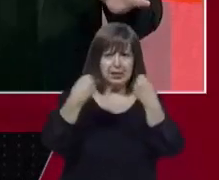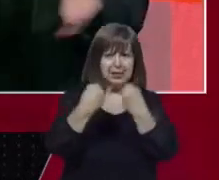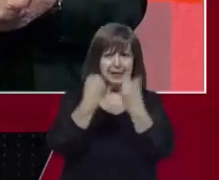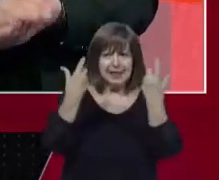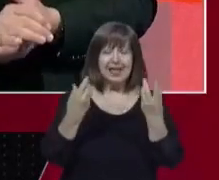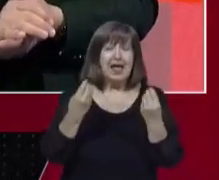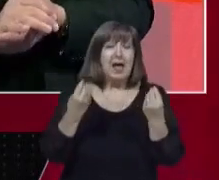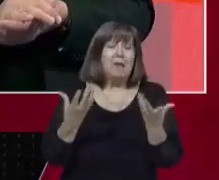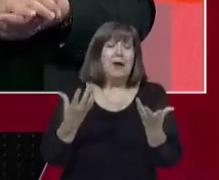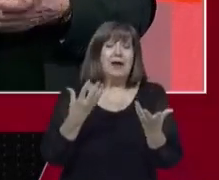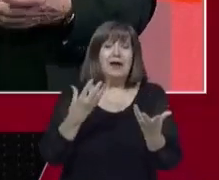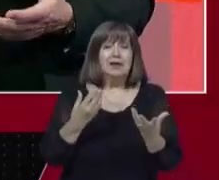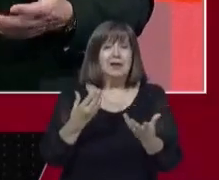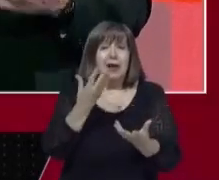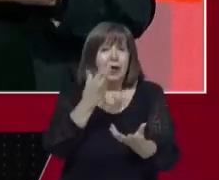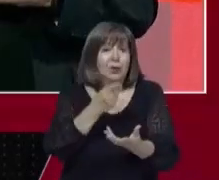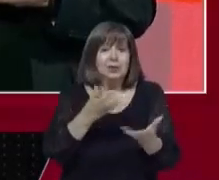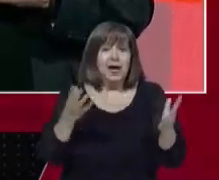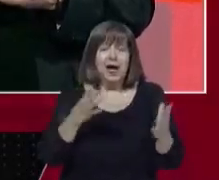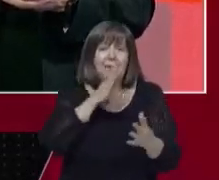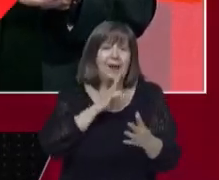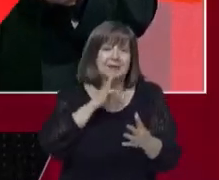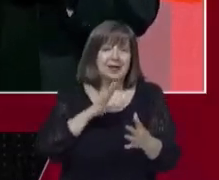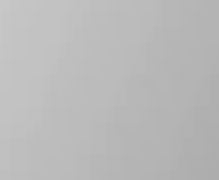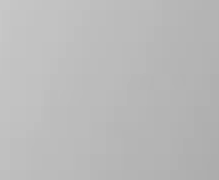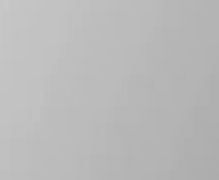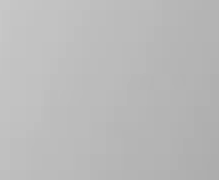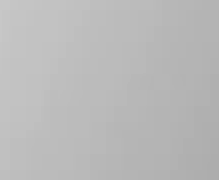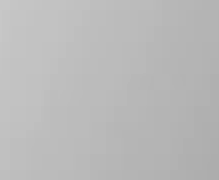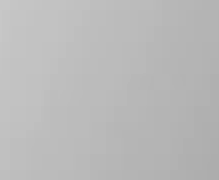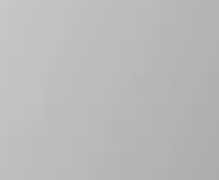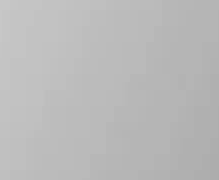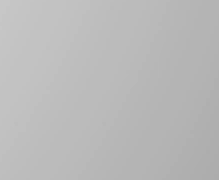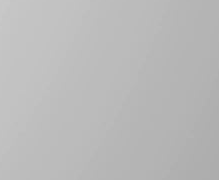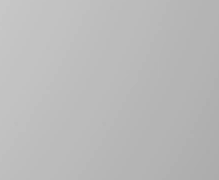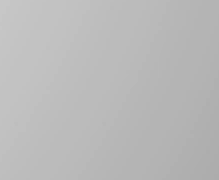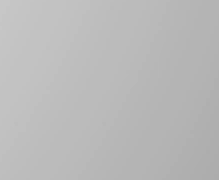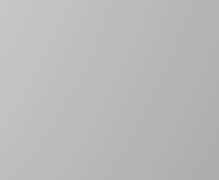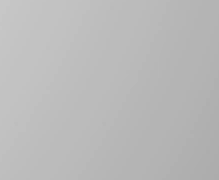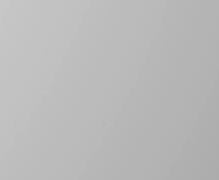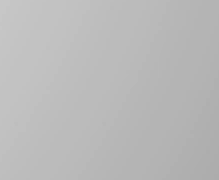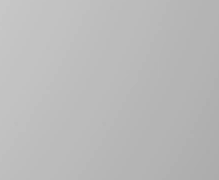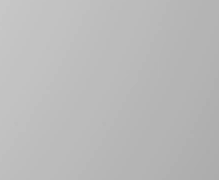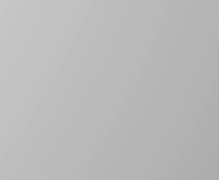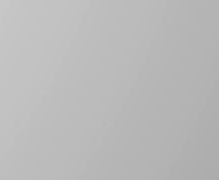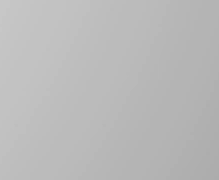le gusta correr estos riesgos y se los aguanta. Salió muy bien el incidente.